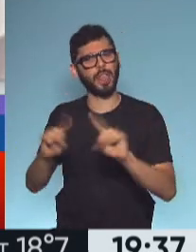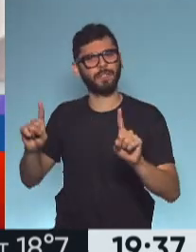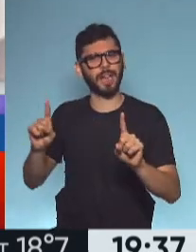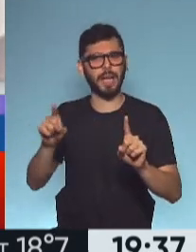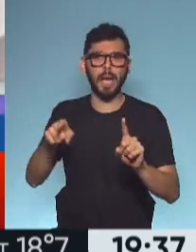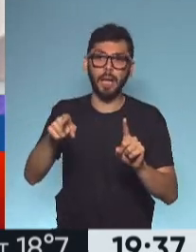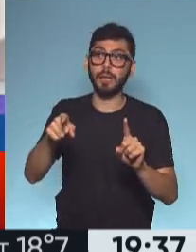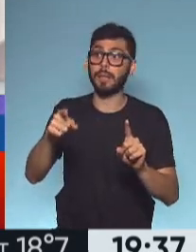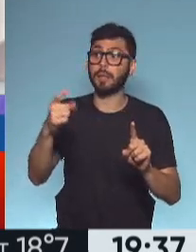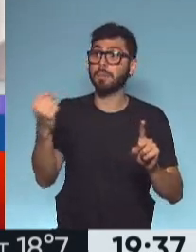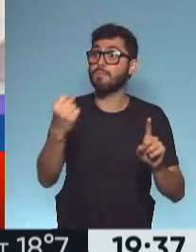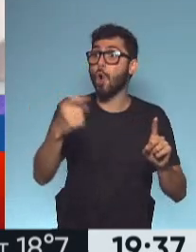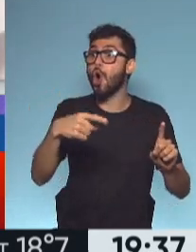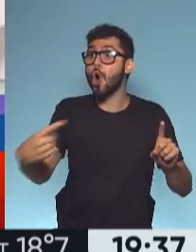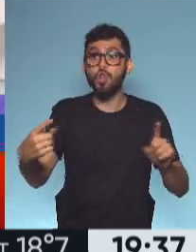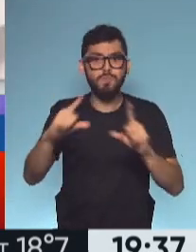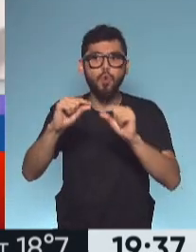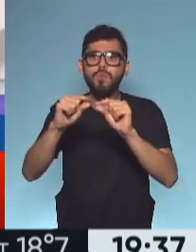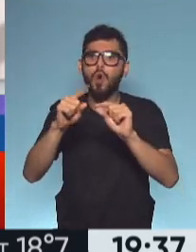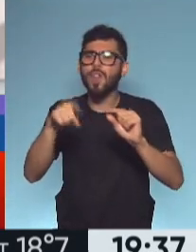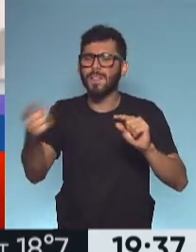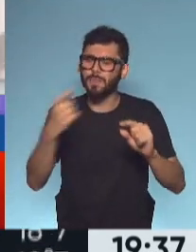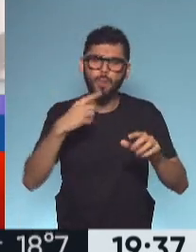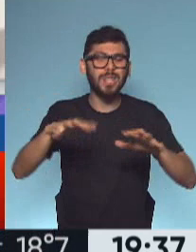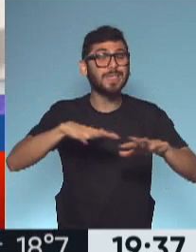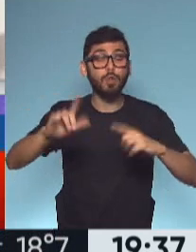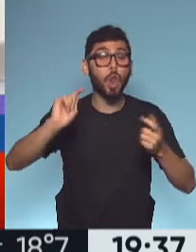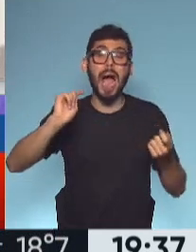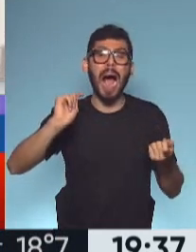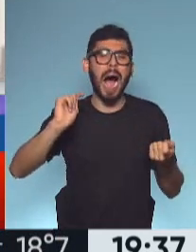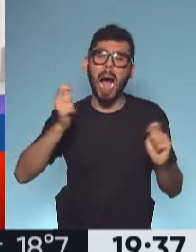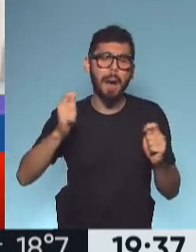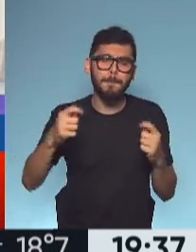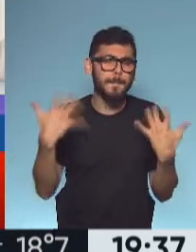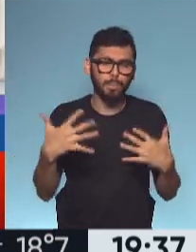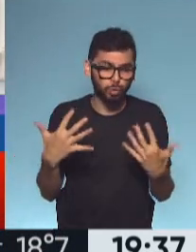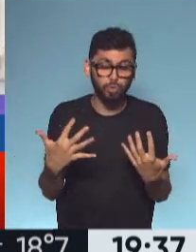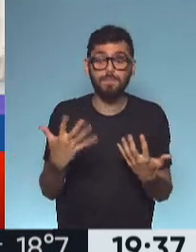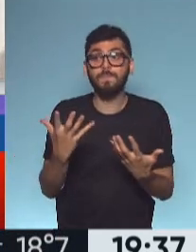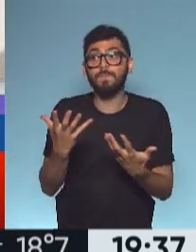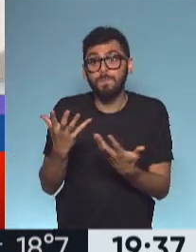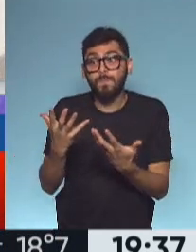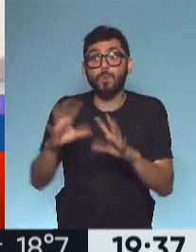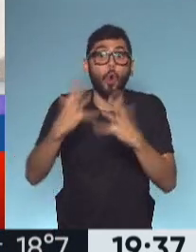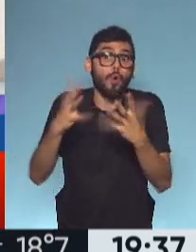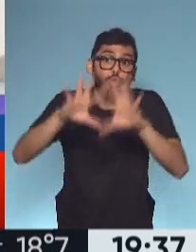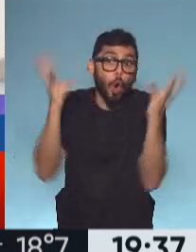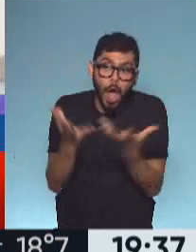mucho más importantes, indicadores diferentes. Es una realidad muy cambiante. Por supuesto, todo eso está en el marco de discusión